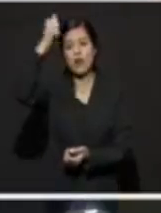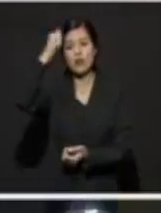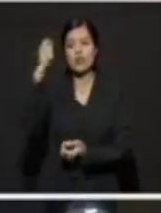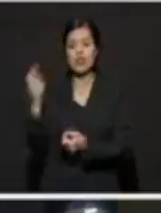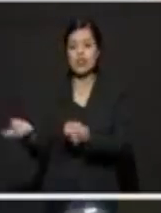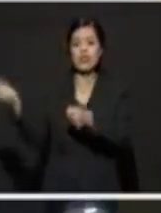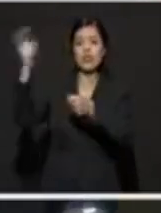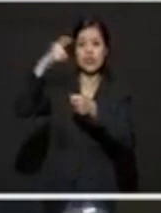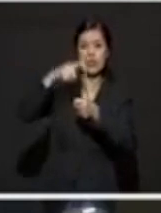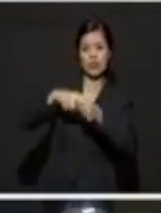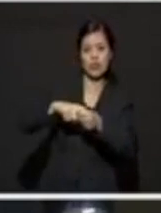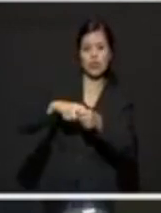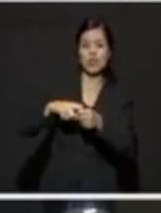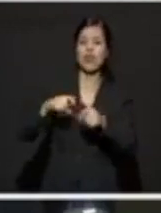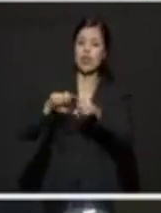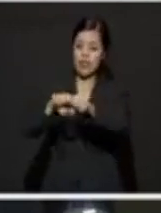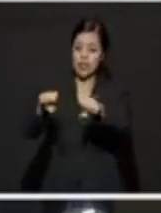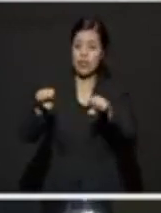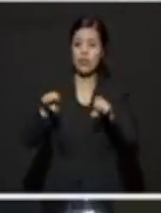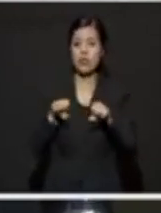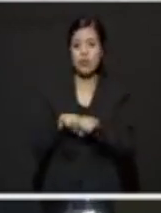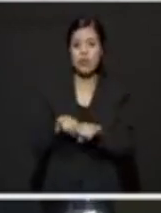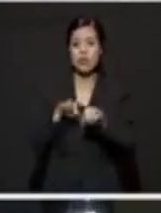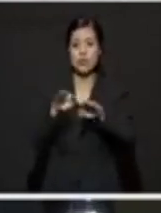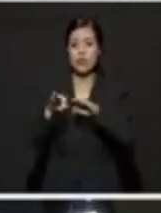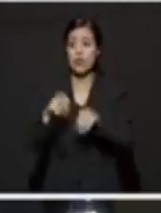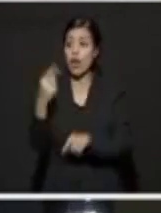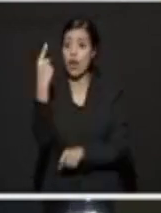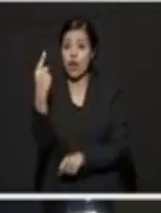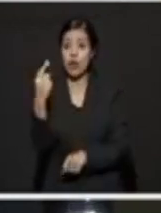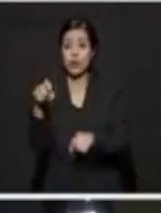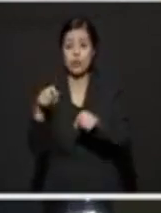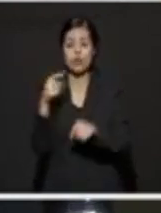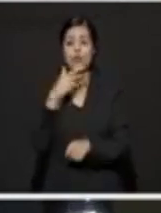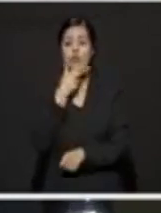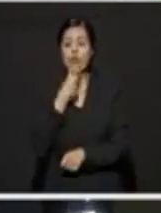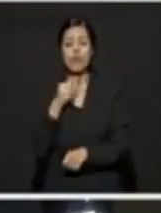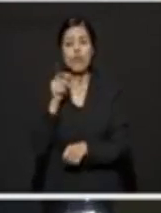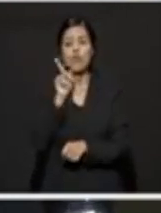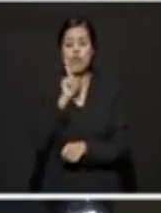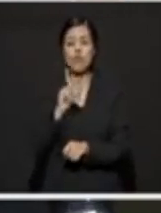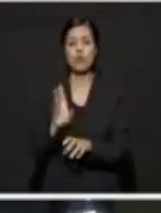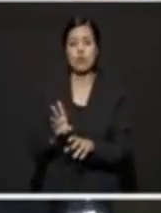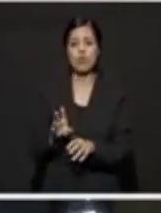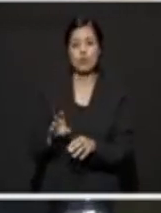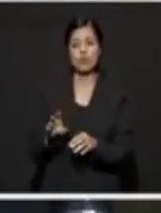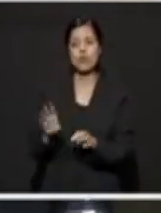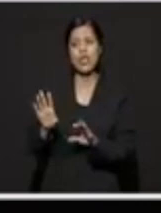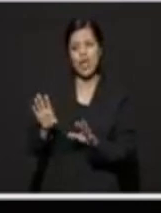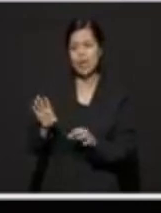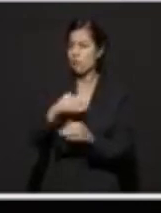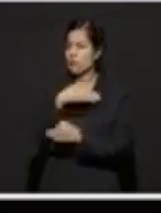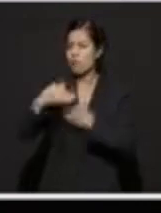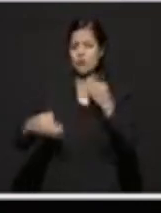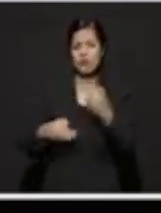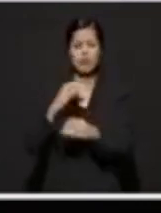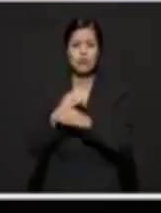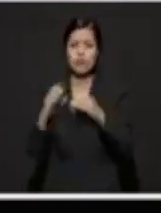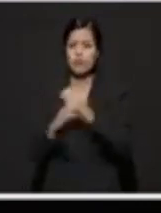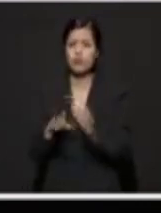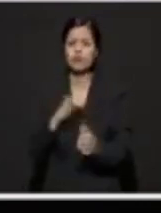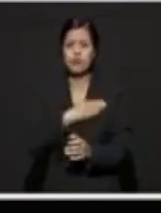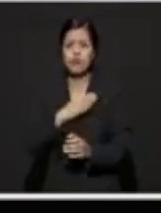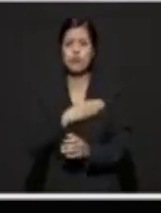sería? Integrar a uno de los candidatos a tu equipo de trabajo. A ver, yo creo que todos tienen cosas buenas que